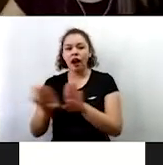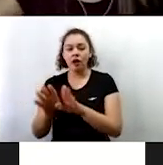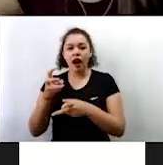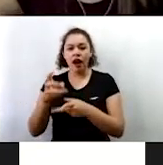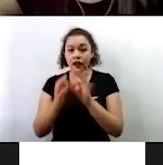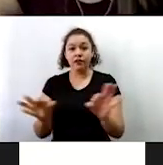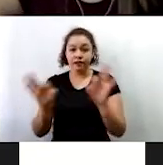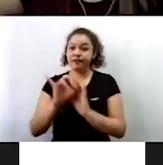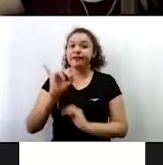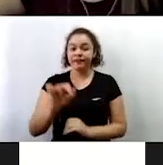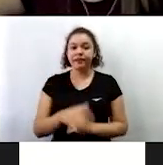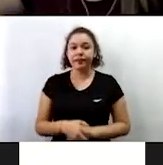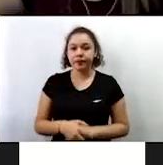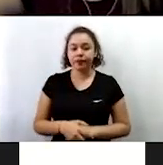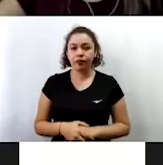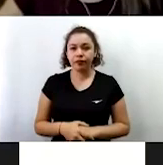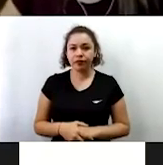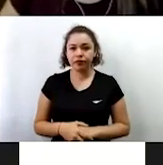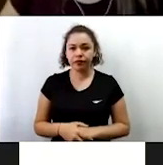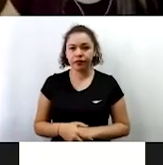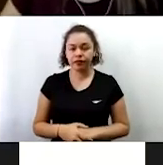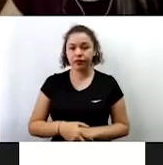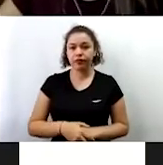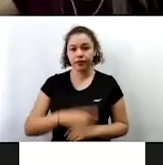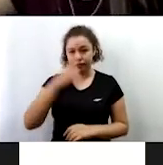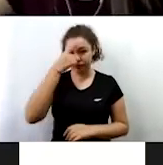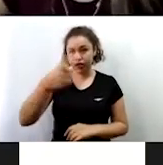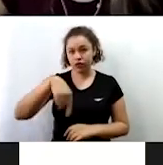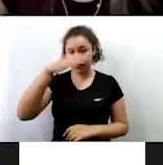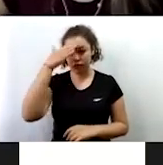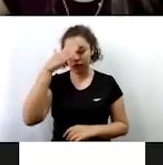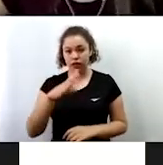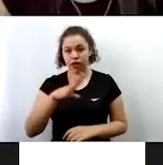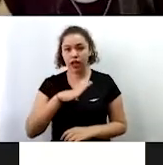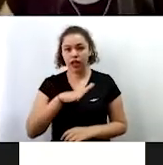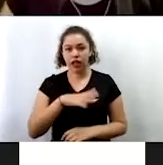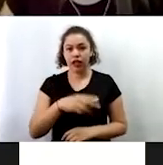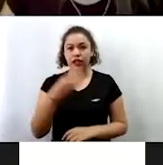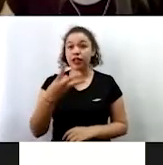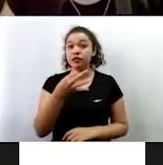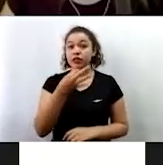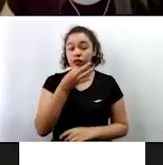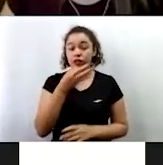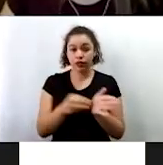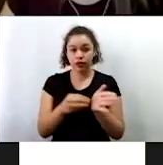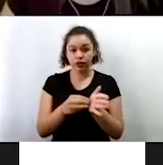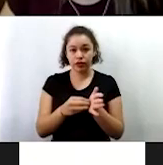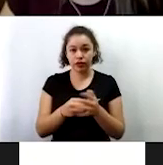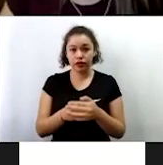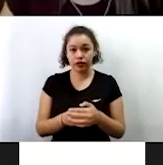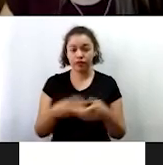contemplado, ¿vale? Para que lo sepan. Tenemos todavía 3 minutitos si alguien más quiere